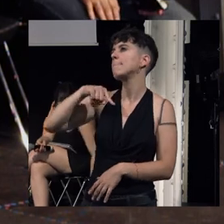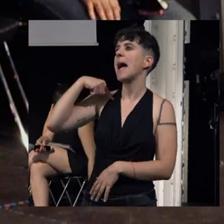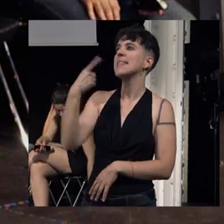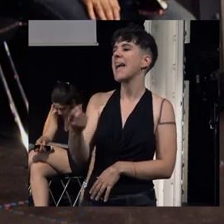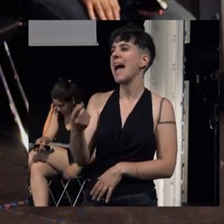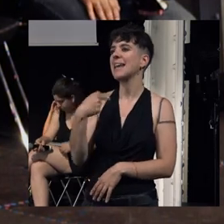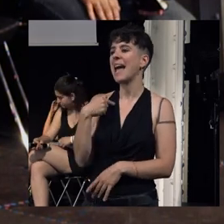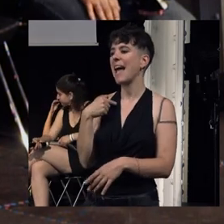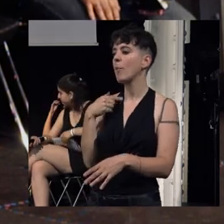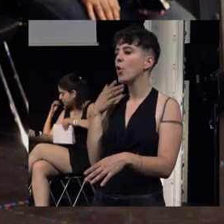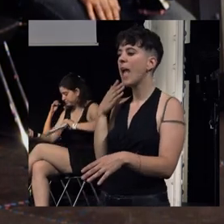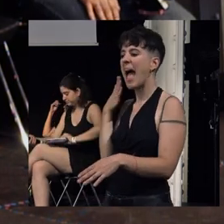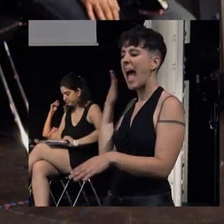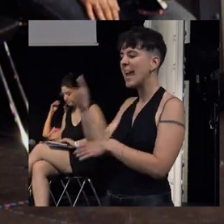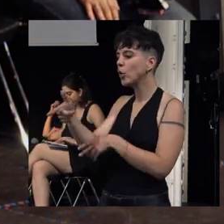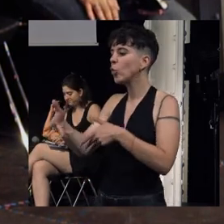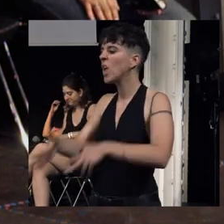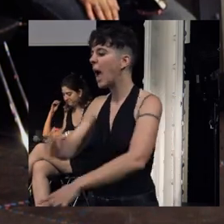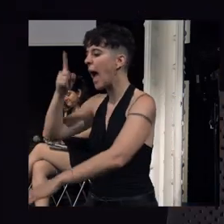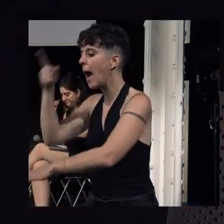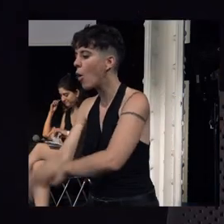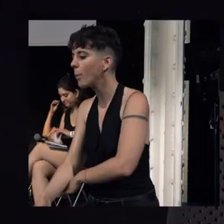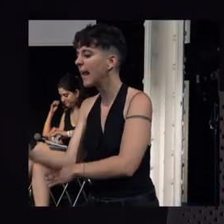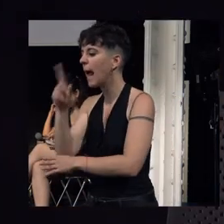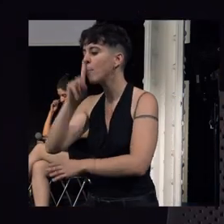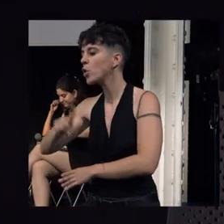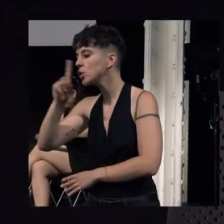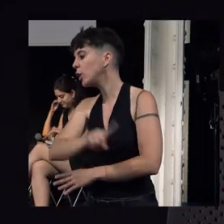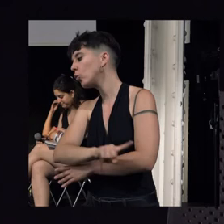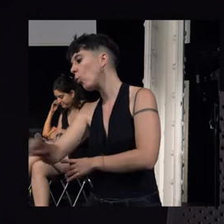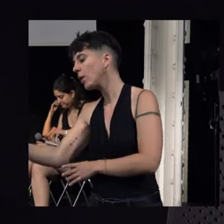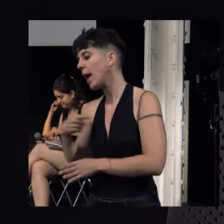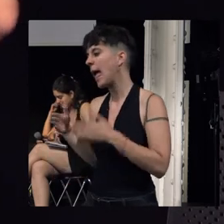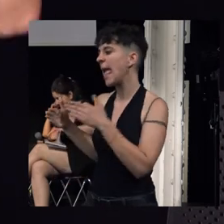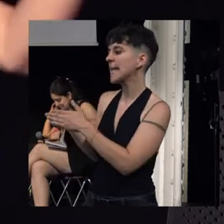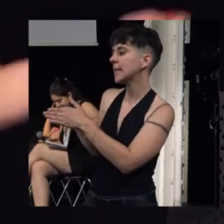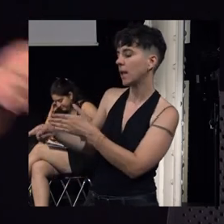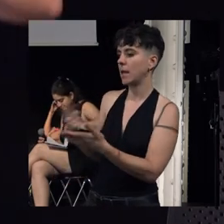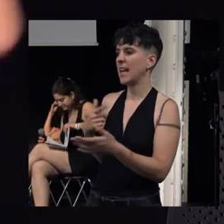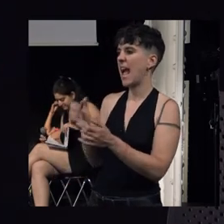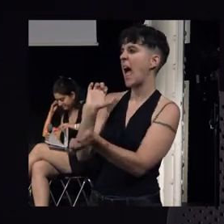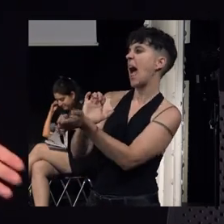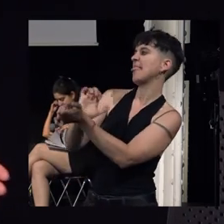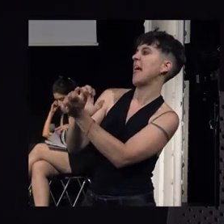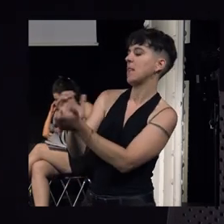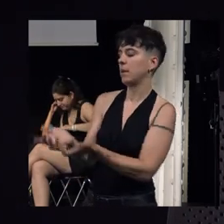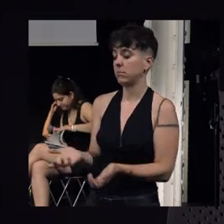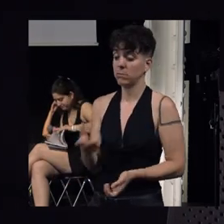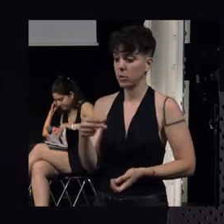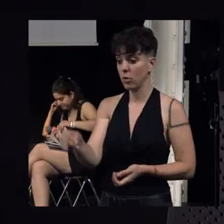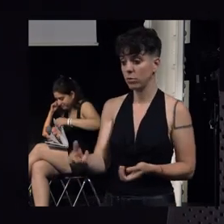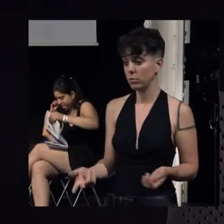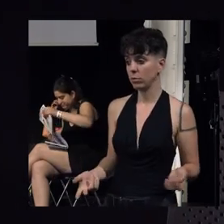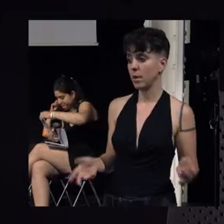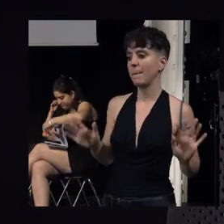ir a por tu hija y la voy a obligar a que se prostituya, que la pongan en una esquina atada con grilletes. No, pero